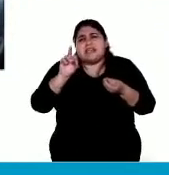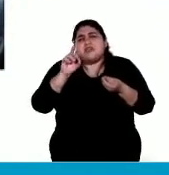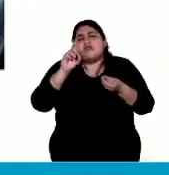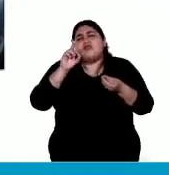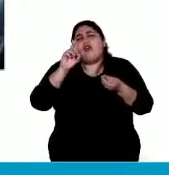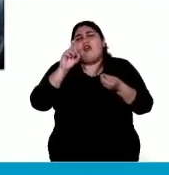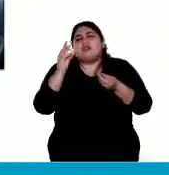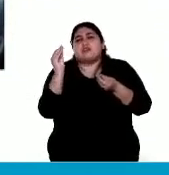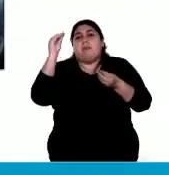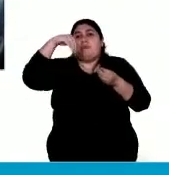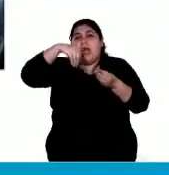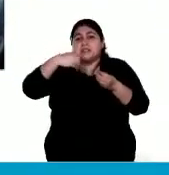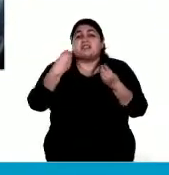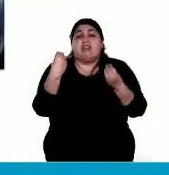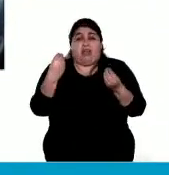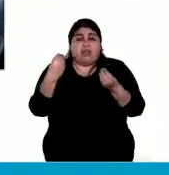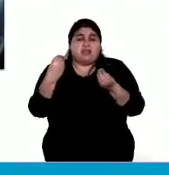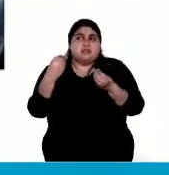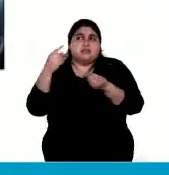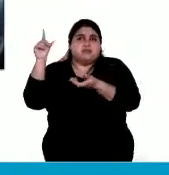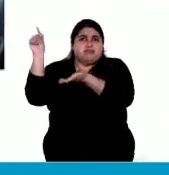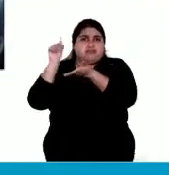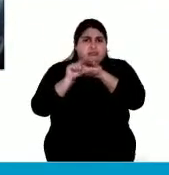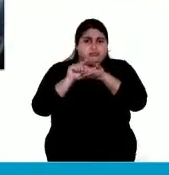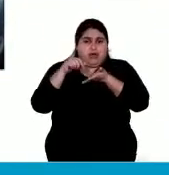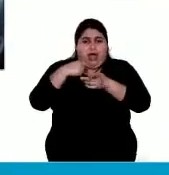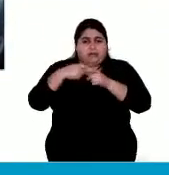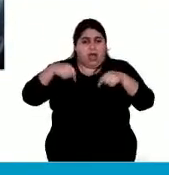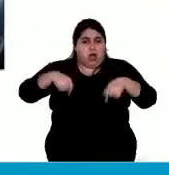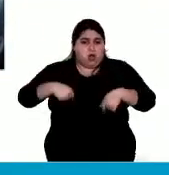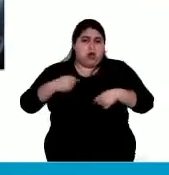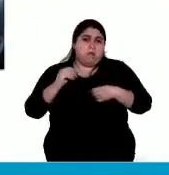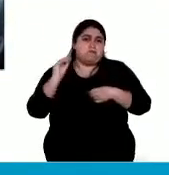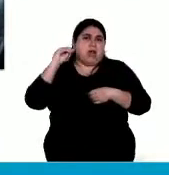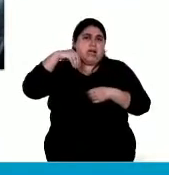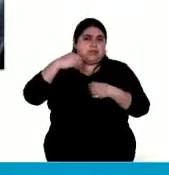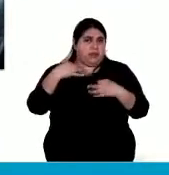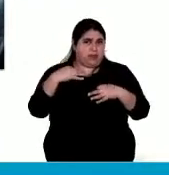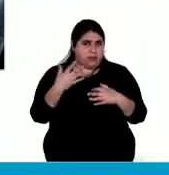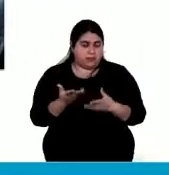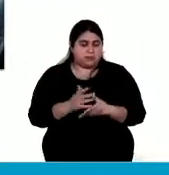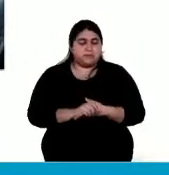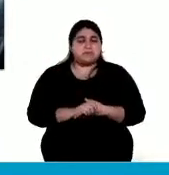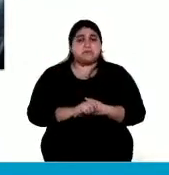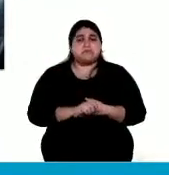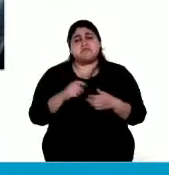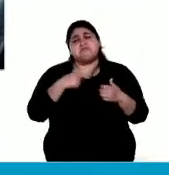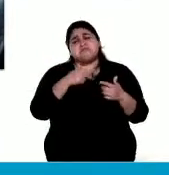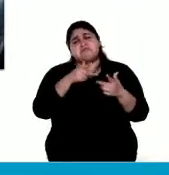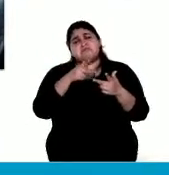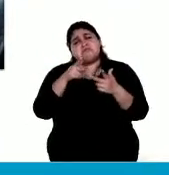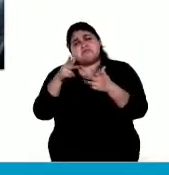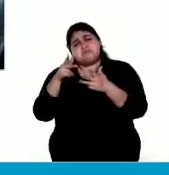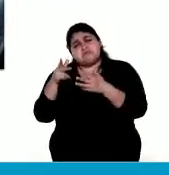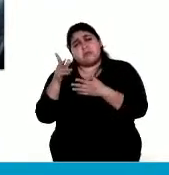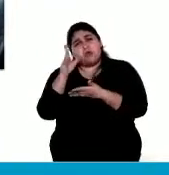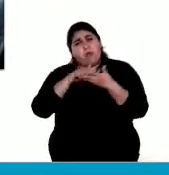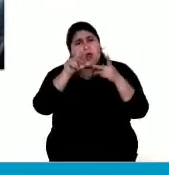que han recibido al día de hoy. Dicho esto, ¿sí?, planteados los